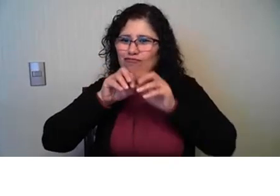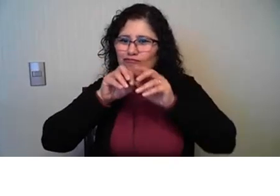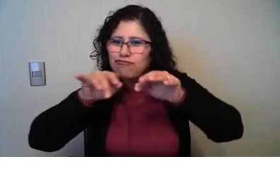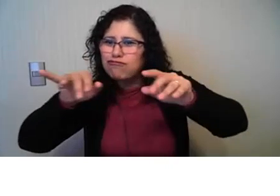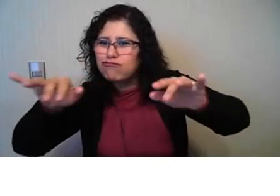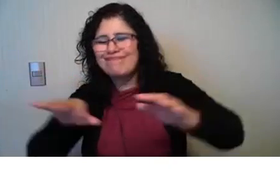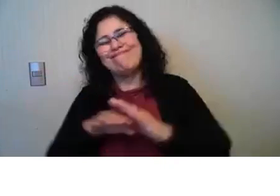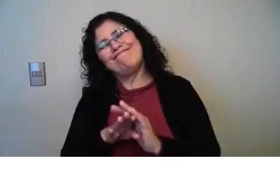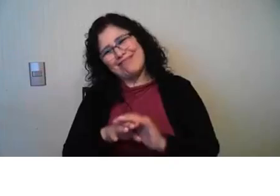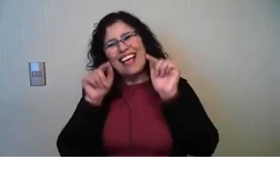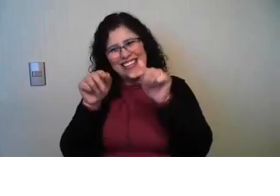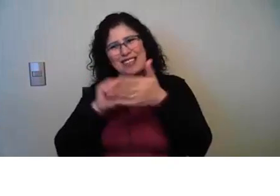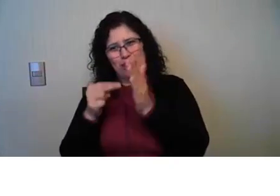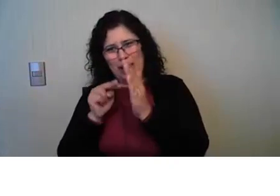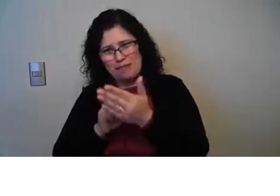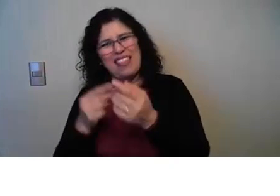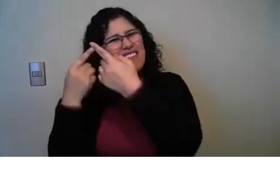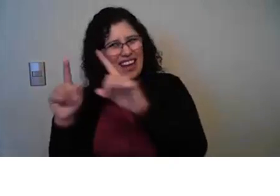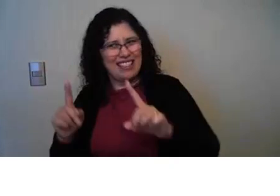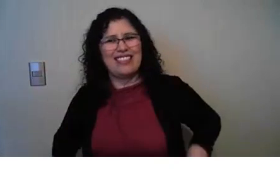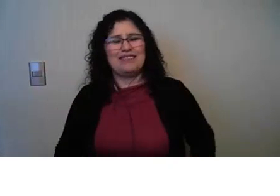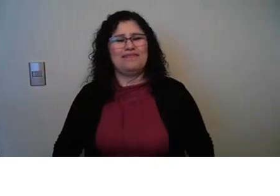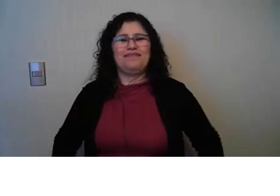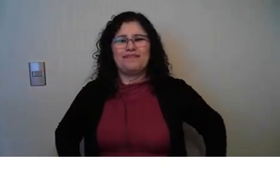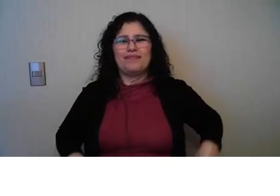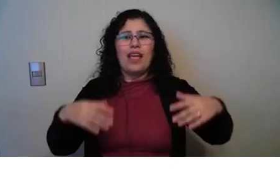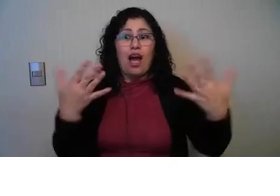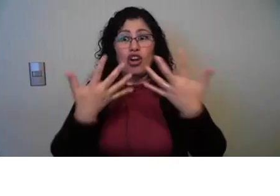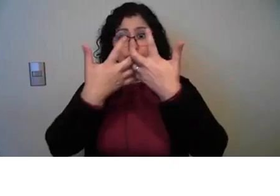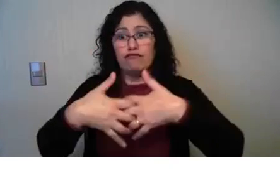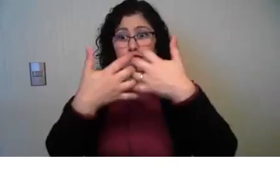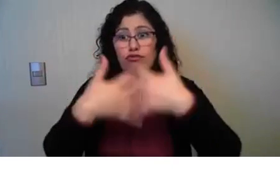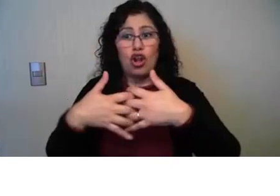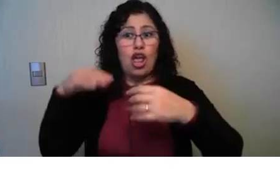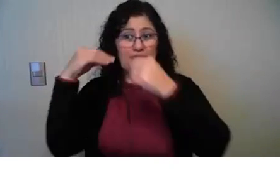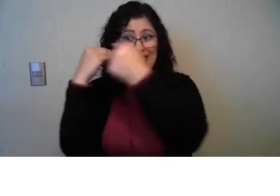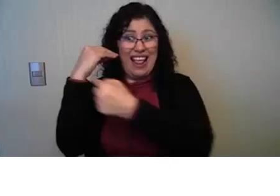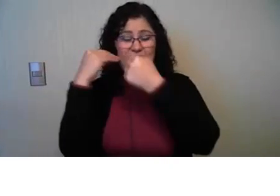Bueno, las otras funciones del cerebro está asociada a la memoria de movimientos, ¿ya?